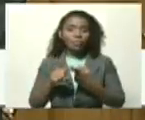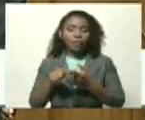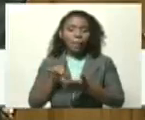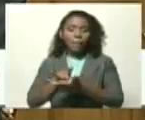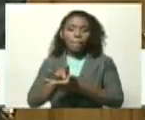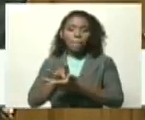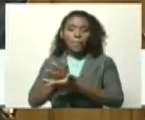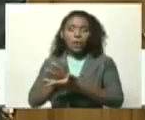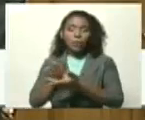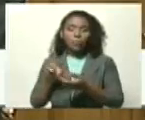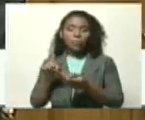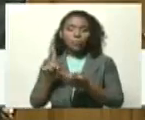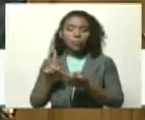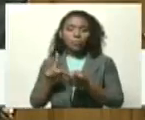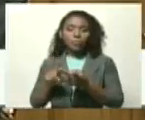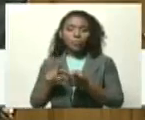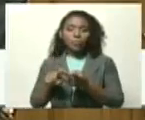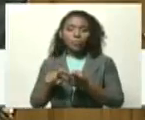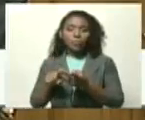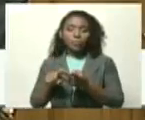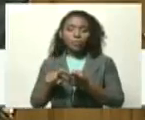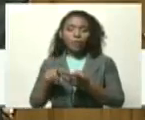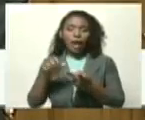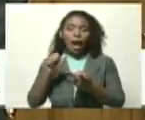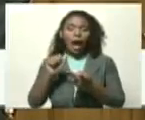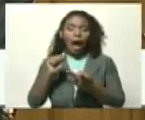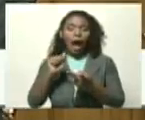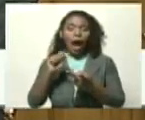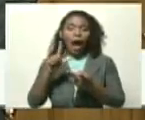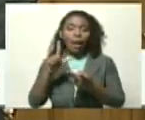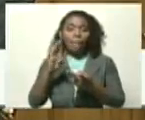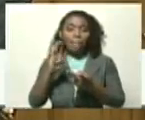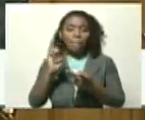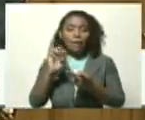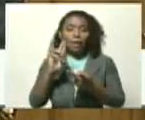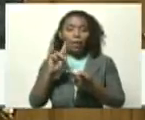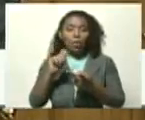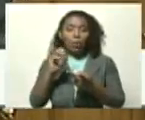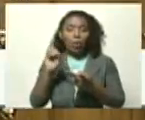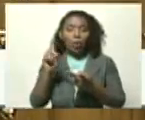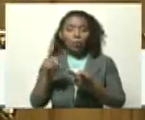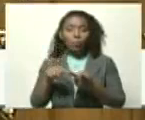Despidieron a Alberto Federico Ravel Diosdado de una cosa que se llama no sé qué cosa de comunicación.